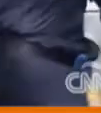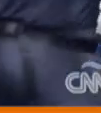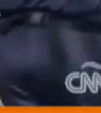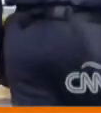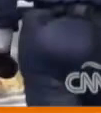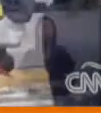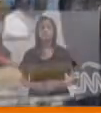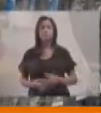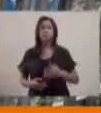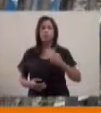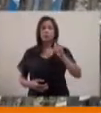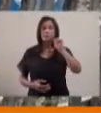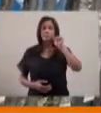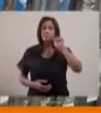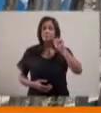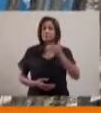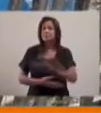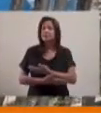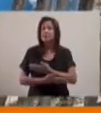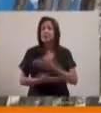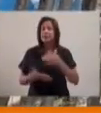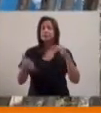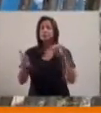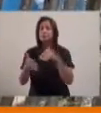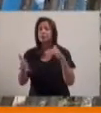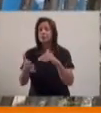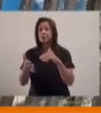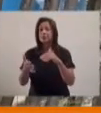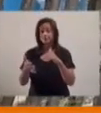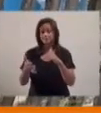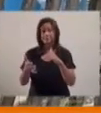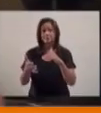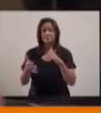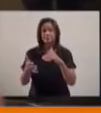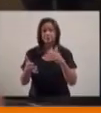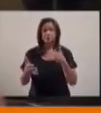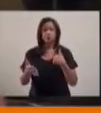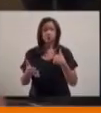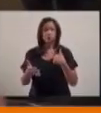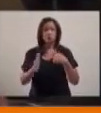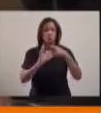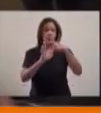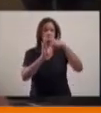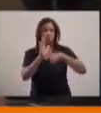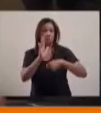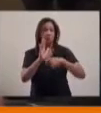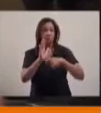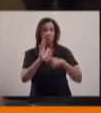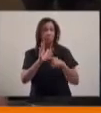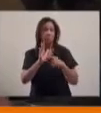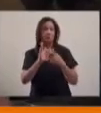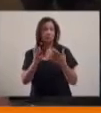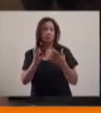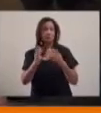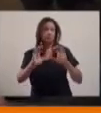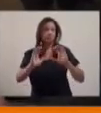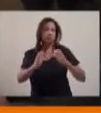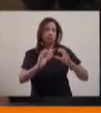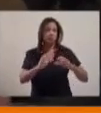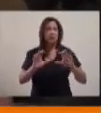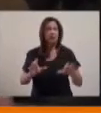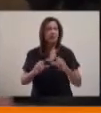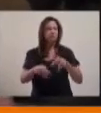virtual que debiera ser la mejor experiencia para alcanzar satisfacción de